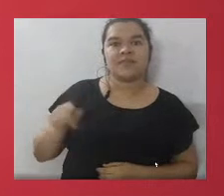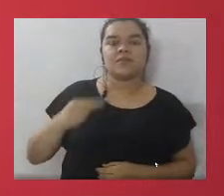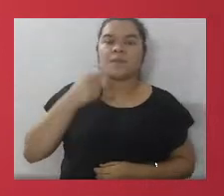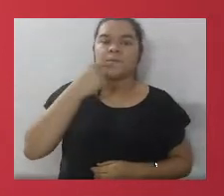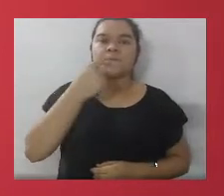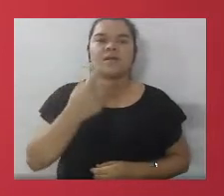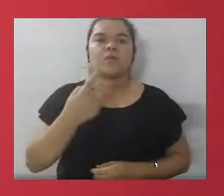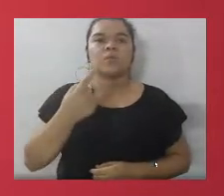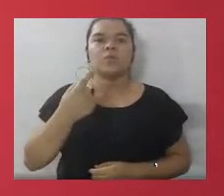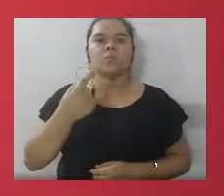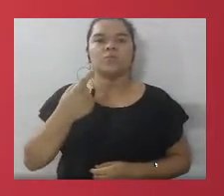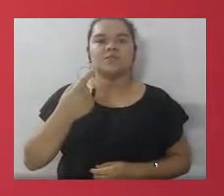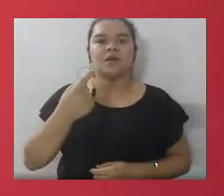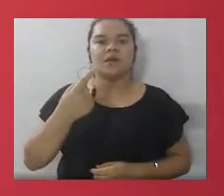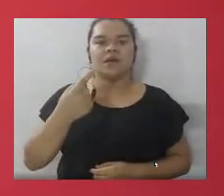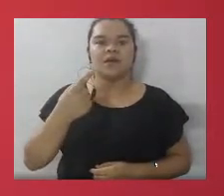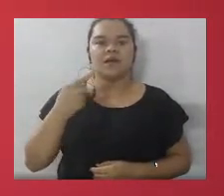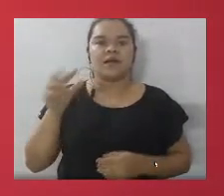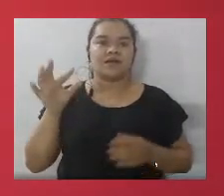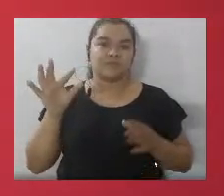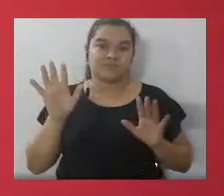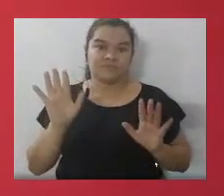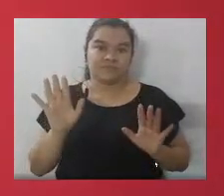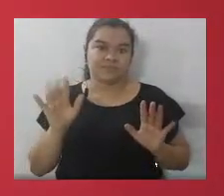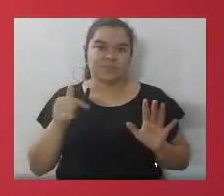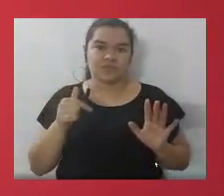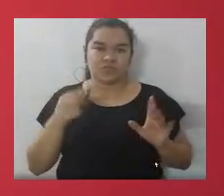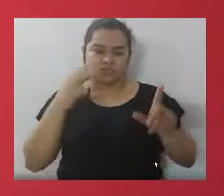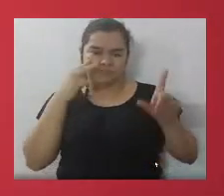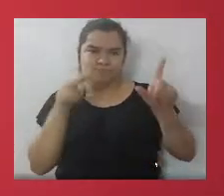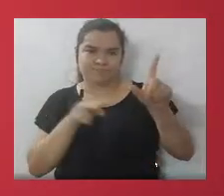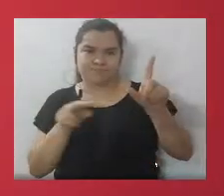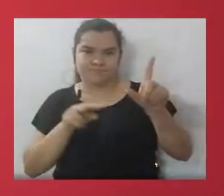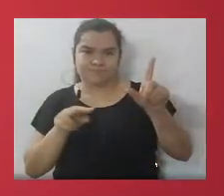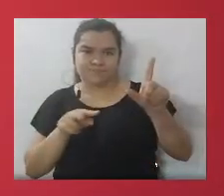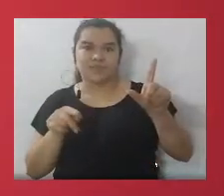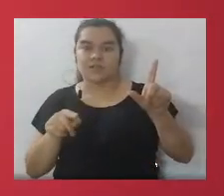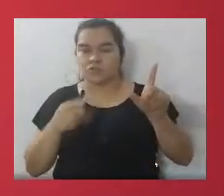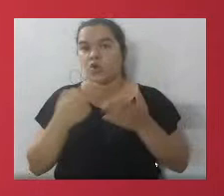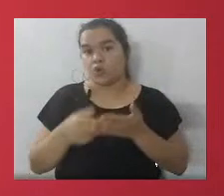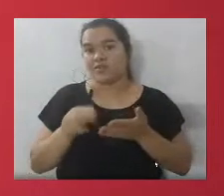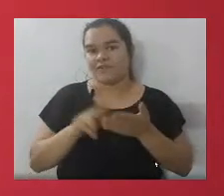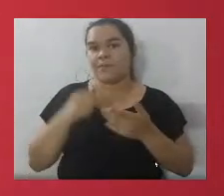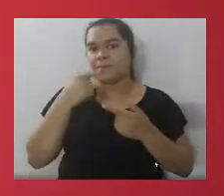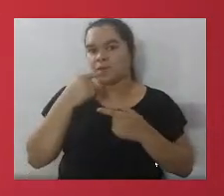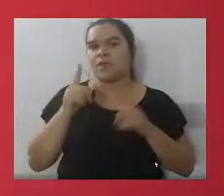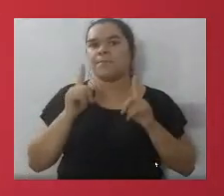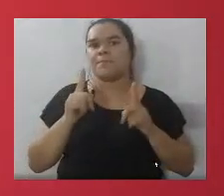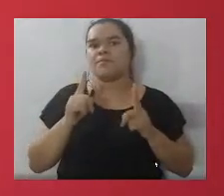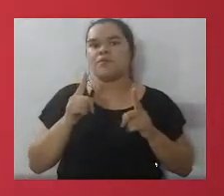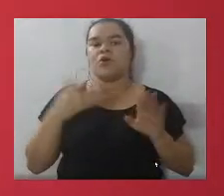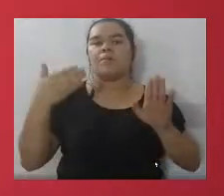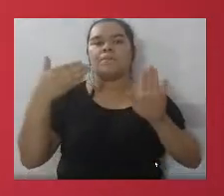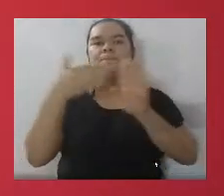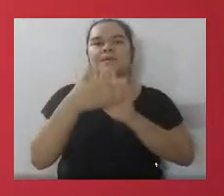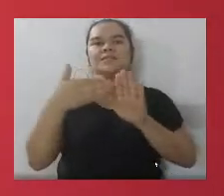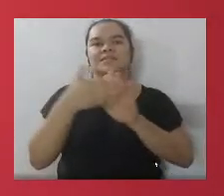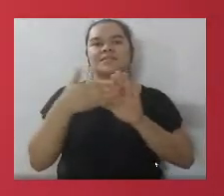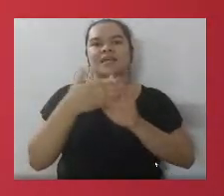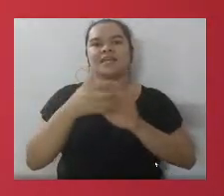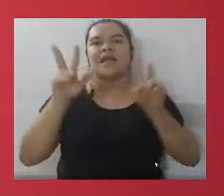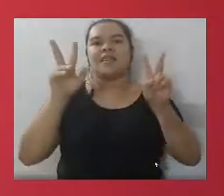está vinculada. Bueno, repetimos entonces porque preguntan sobre la materia de ingreso